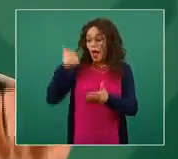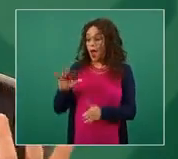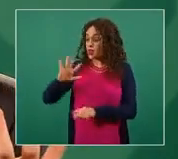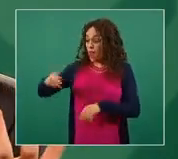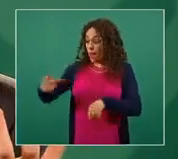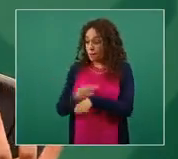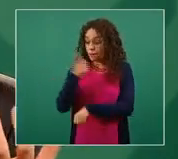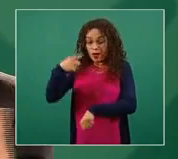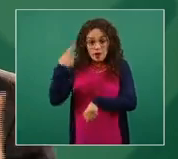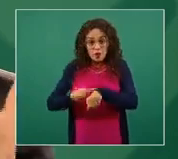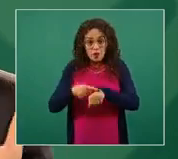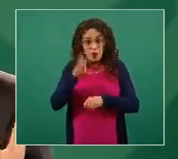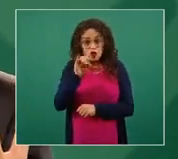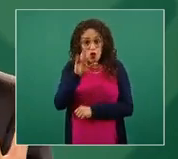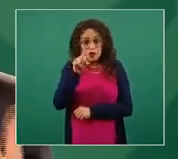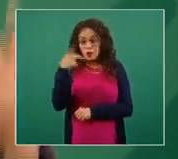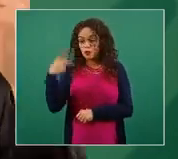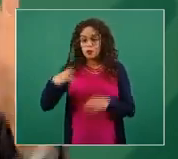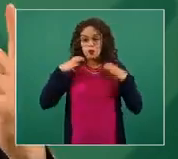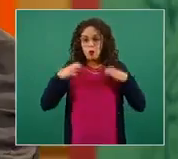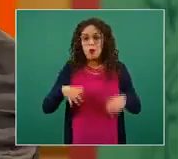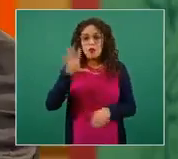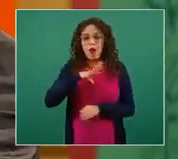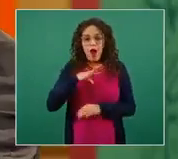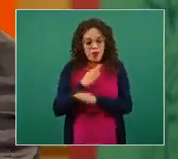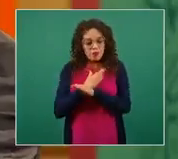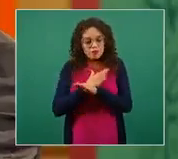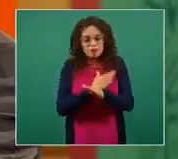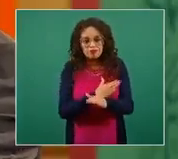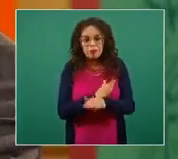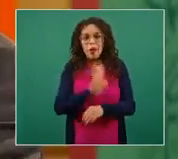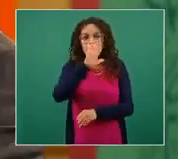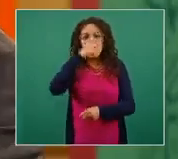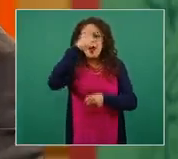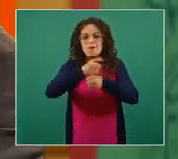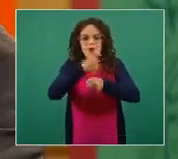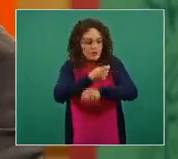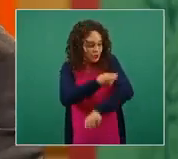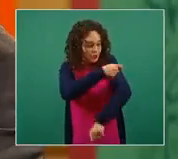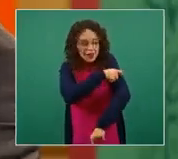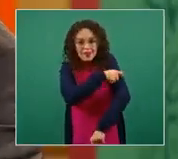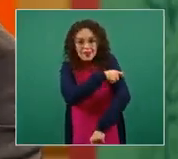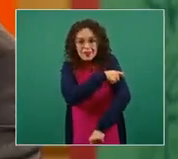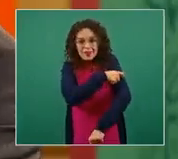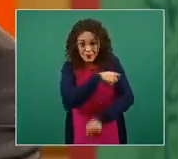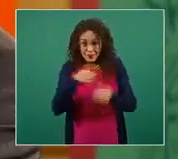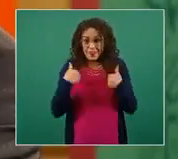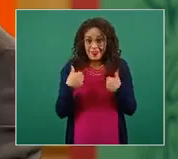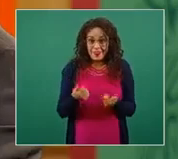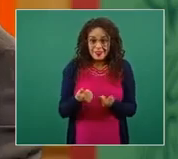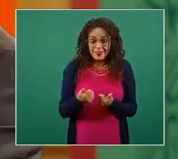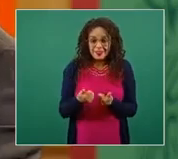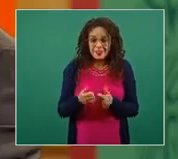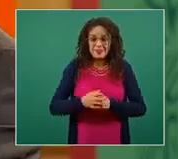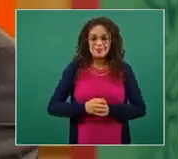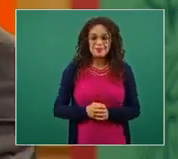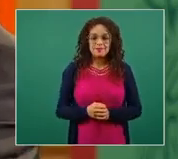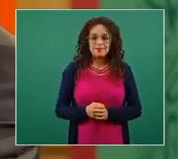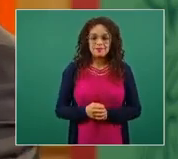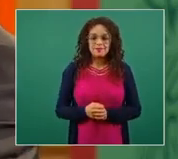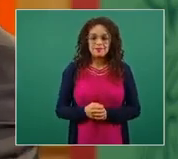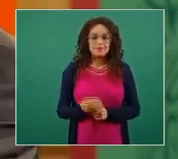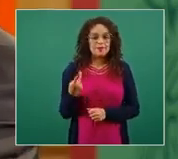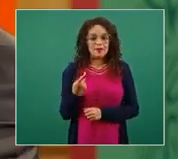evento COVID, actúa como si fuera la primera dosis. Cuando se pone por primera vez la vacuna, pero